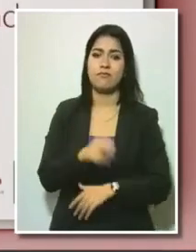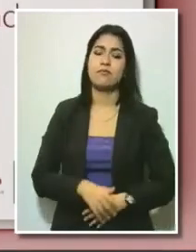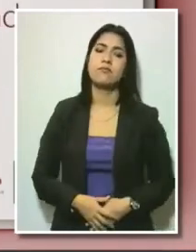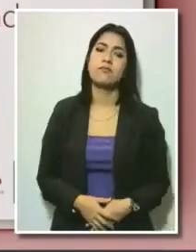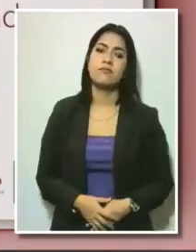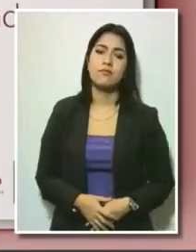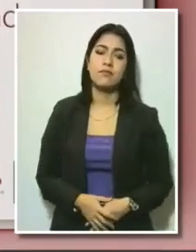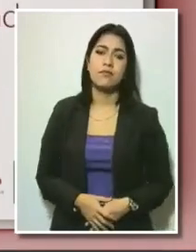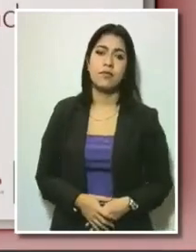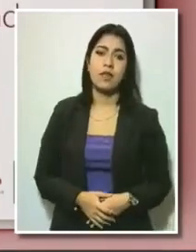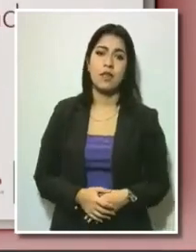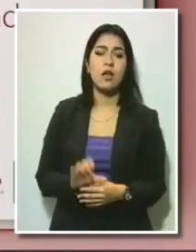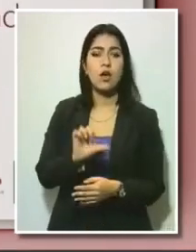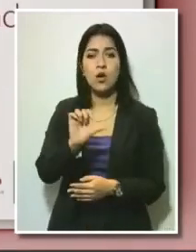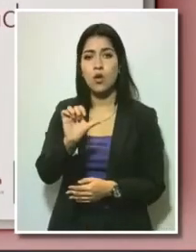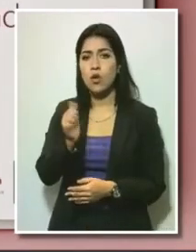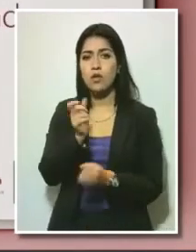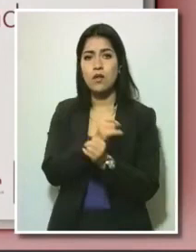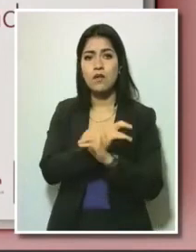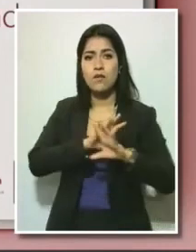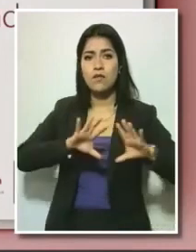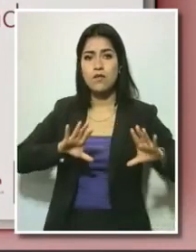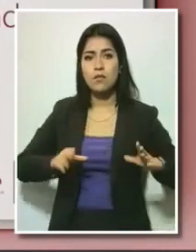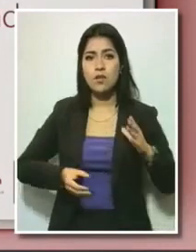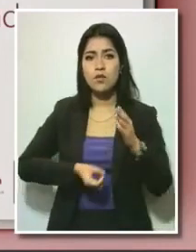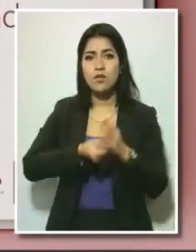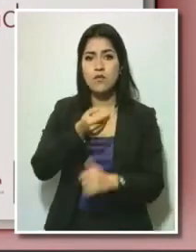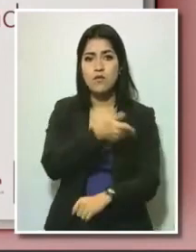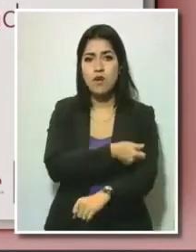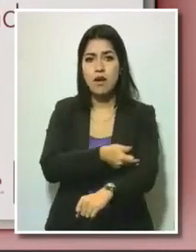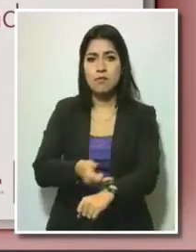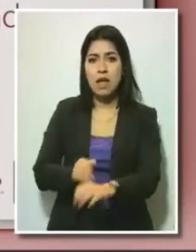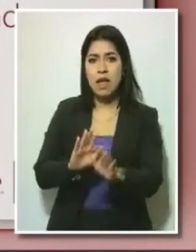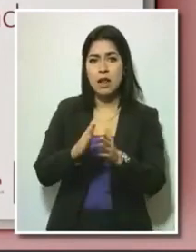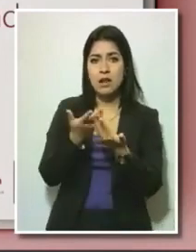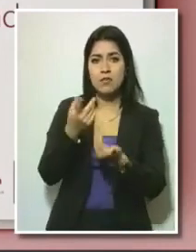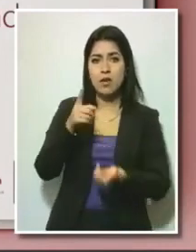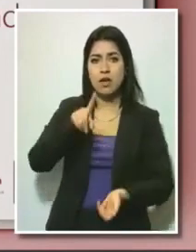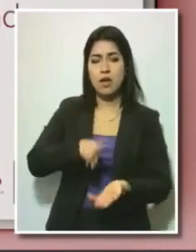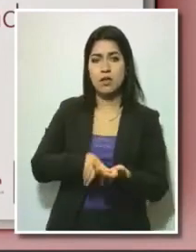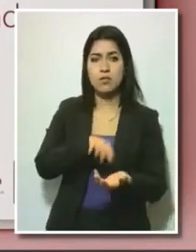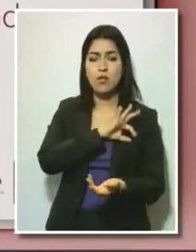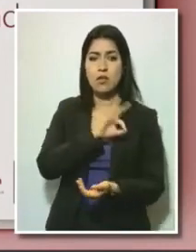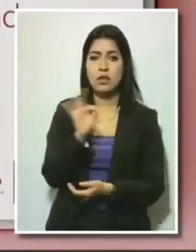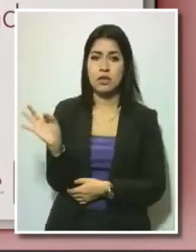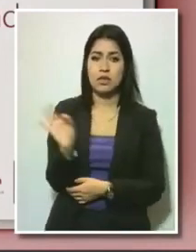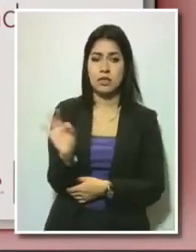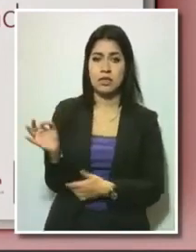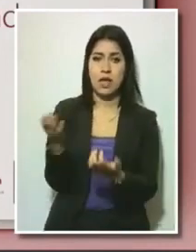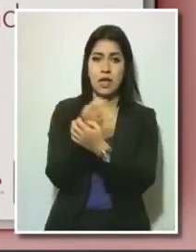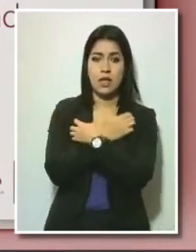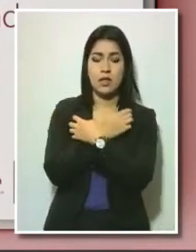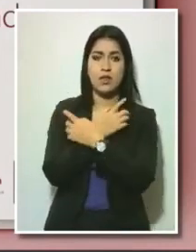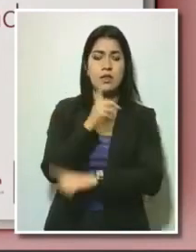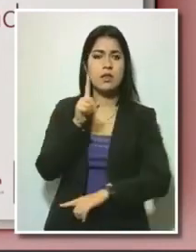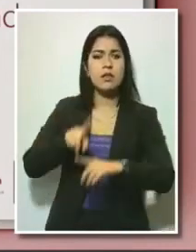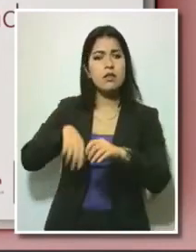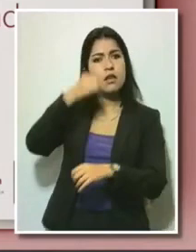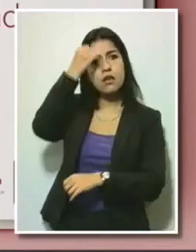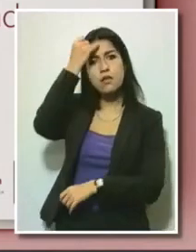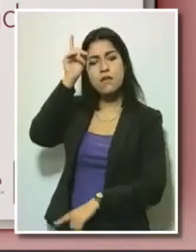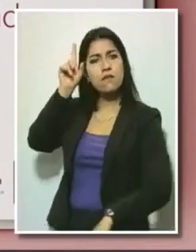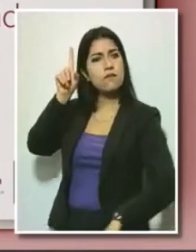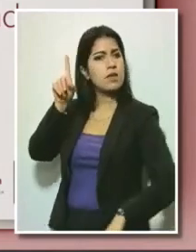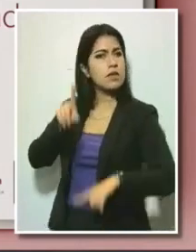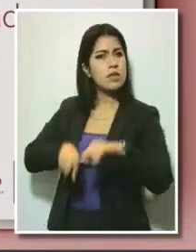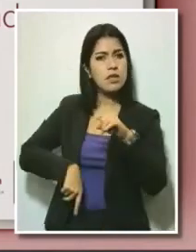Adelante. Los contenidos de la nueva familia del libro representan la posibilidad desde educación de romper paradigmas que han lastimado